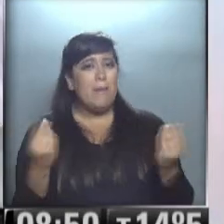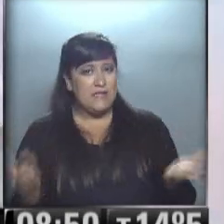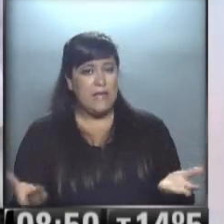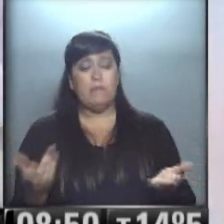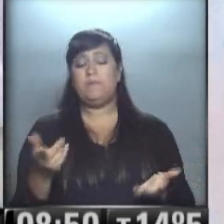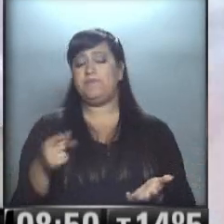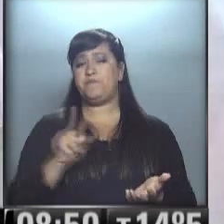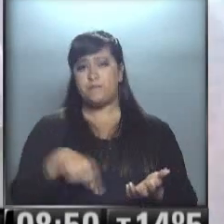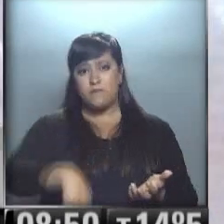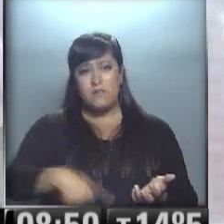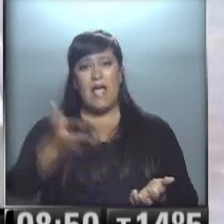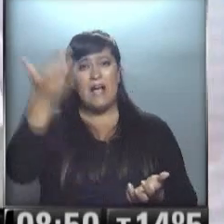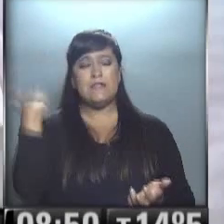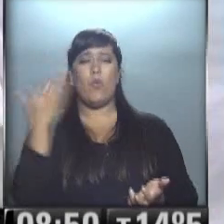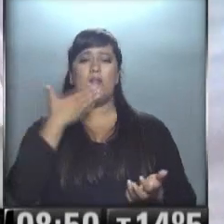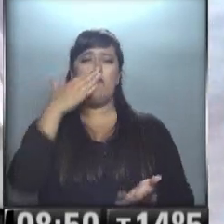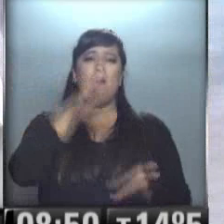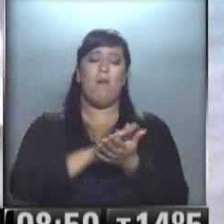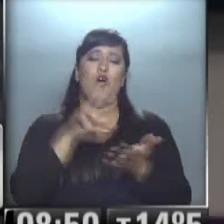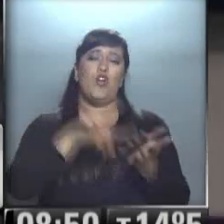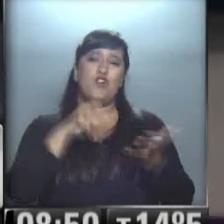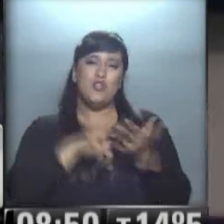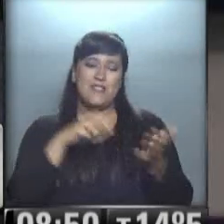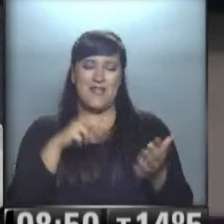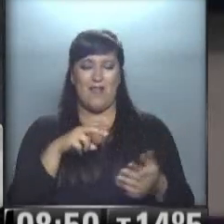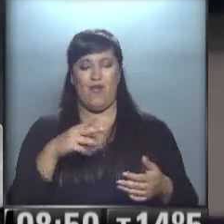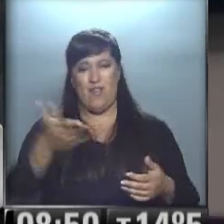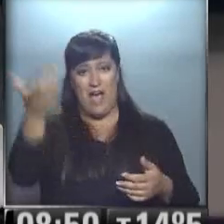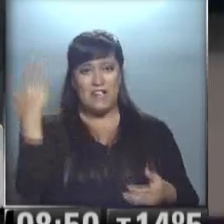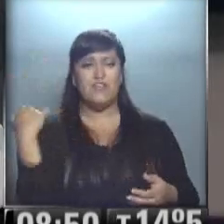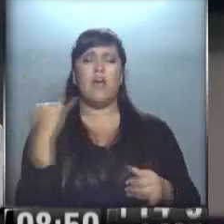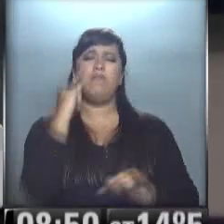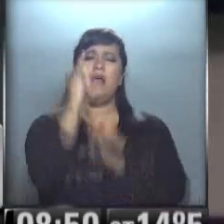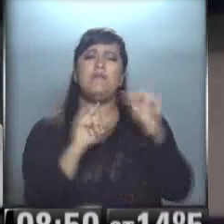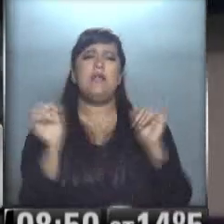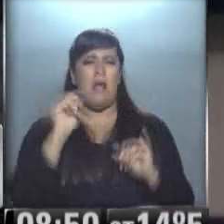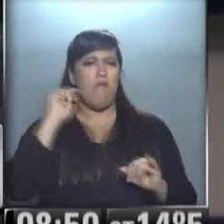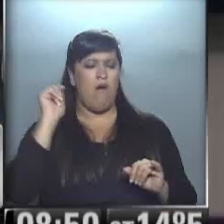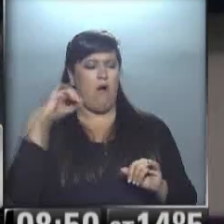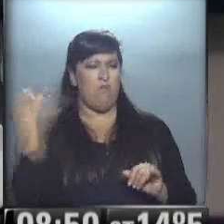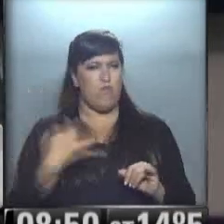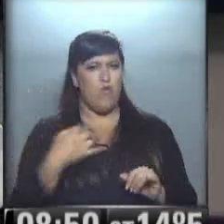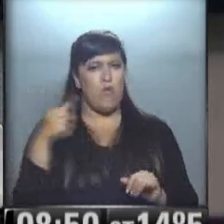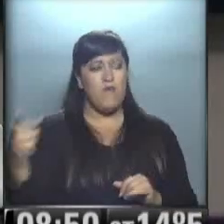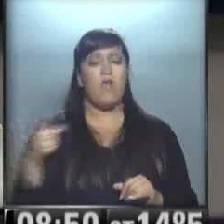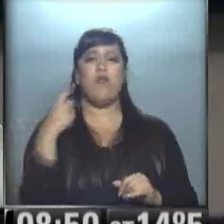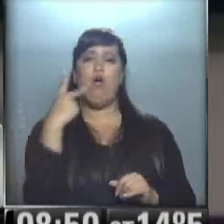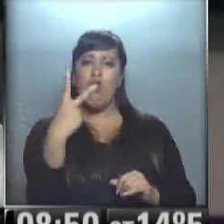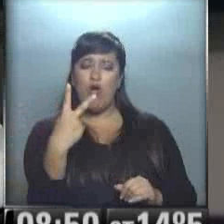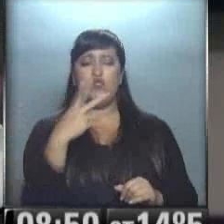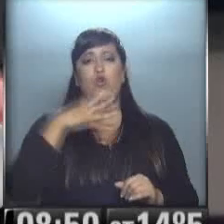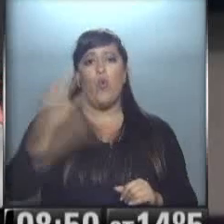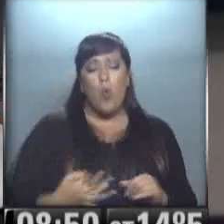Roberto Ayer cuando hablamos en el noticiero central con Aldo Ferrer é lo explicaba mejor que nadie entre las dos circunstancias cumplir con